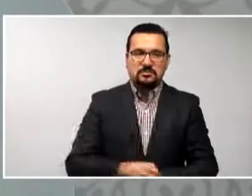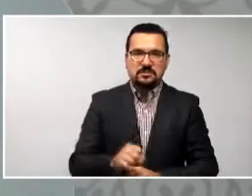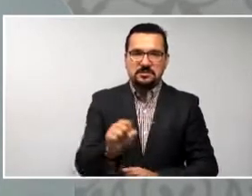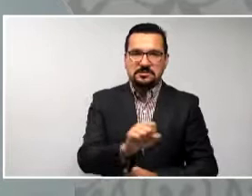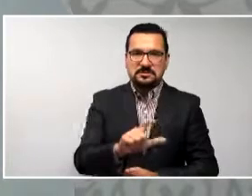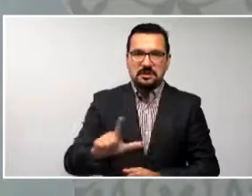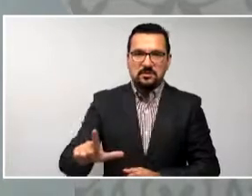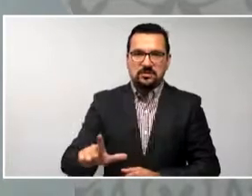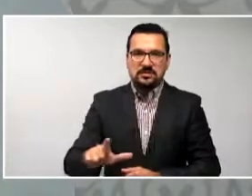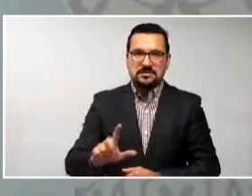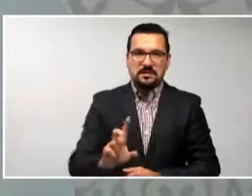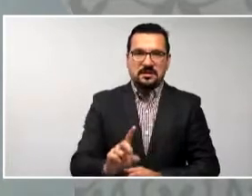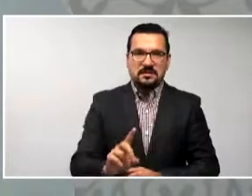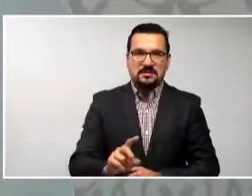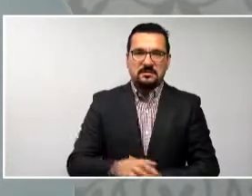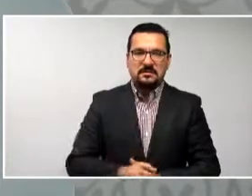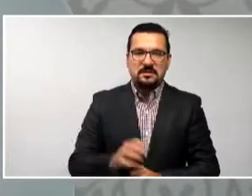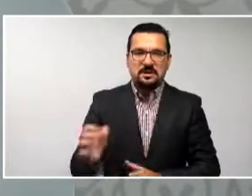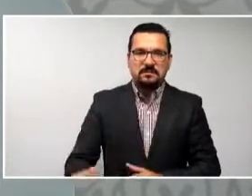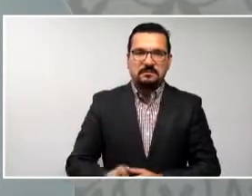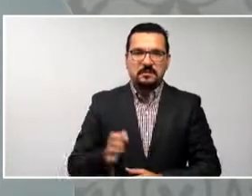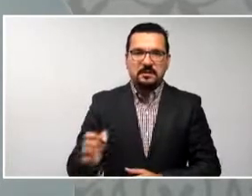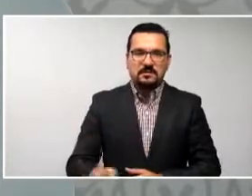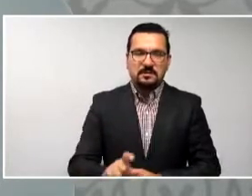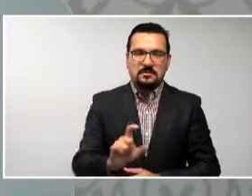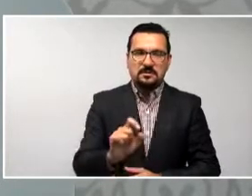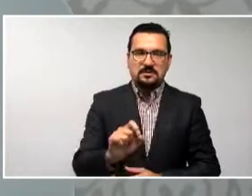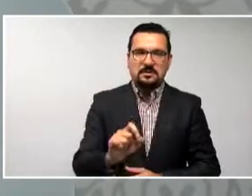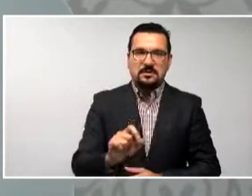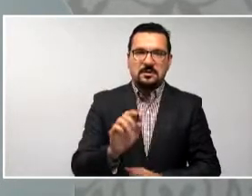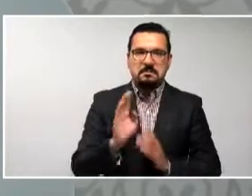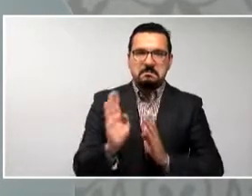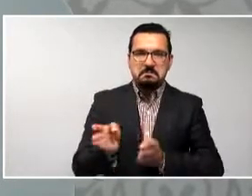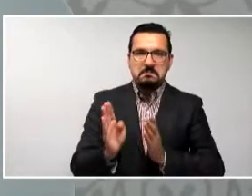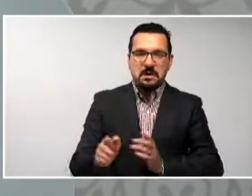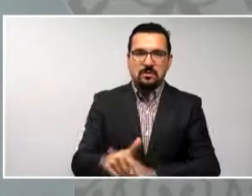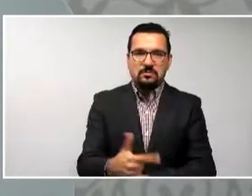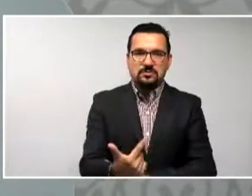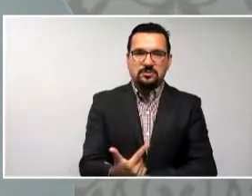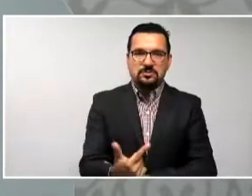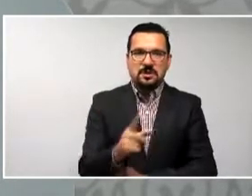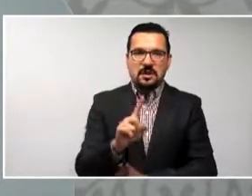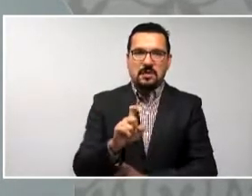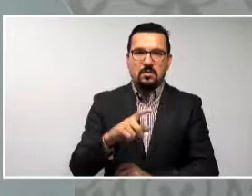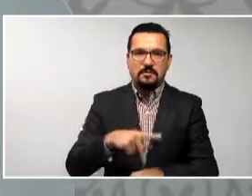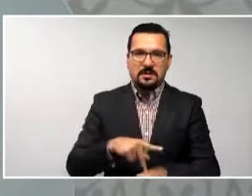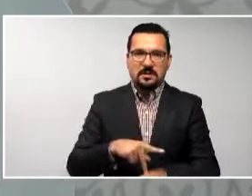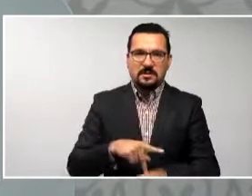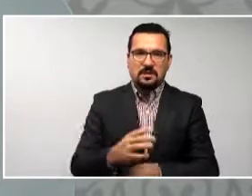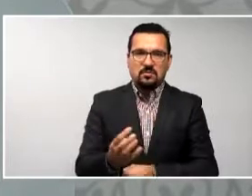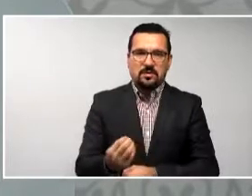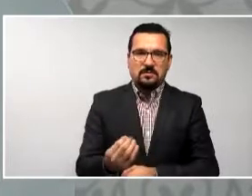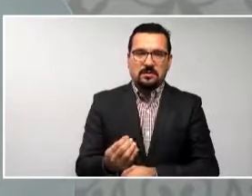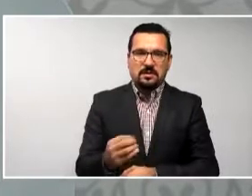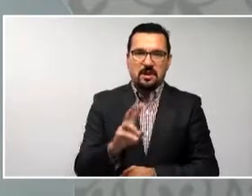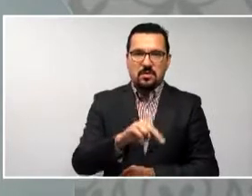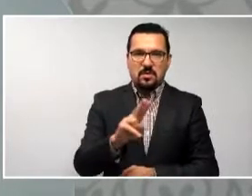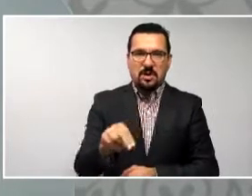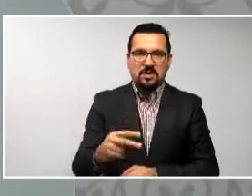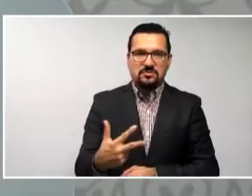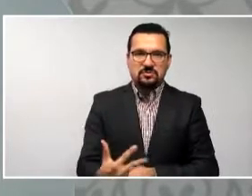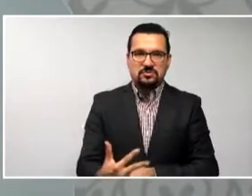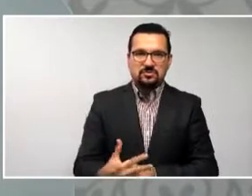luis río colorado 30 en palma 20 vacuno 12 agua prieta 9 nogales